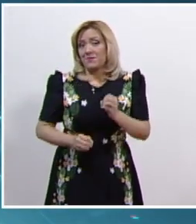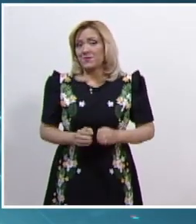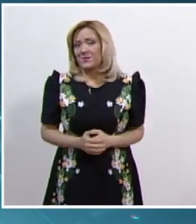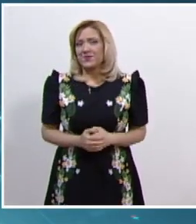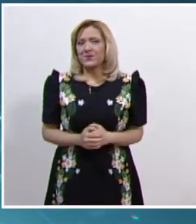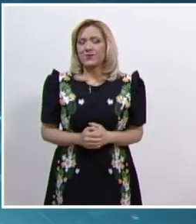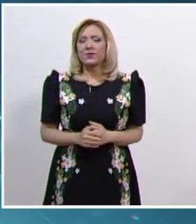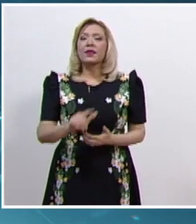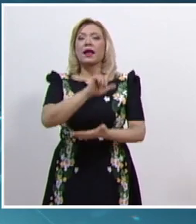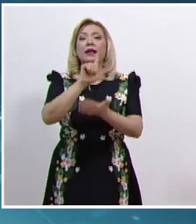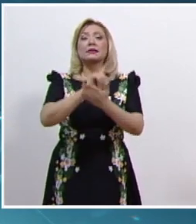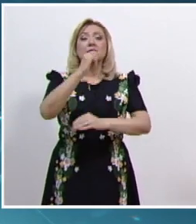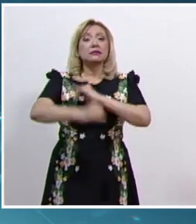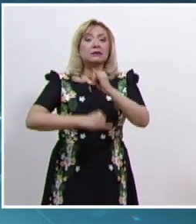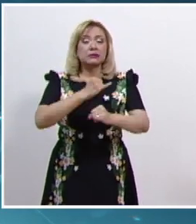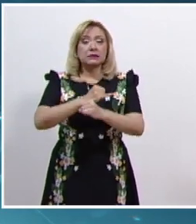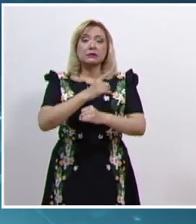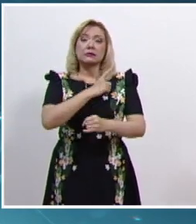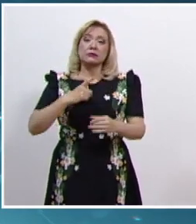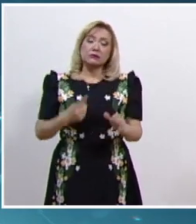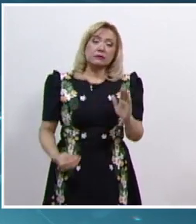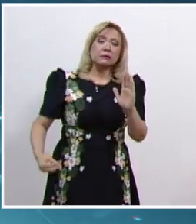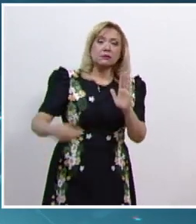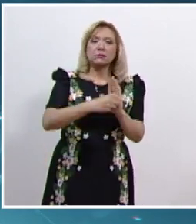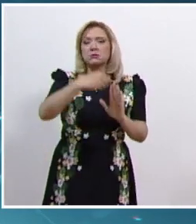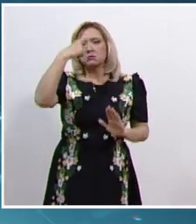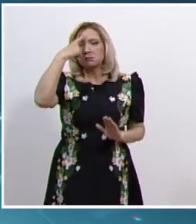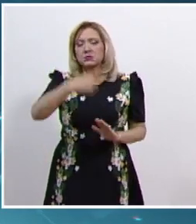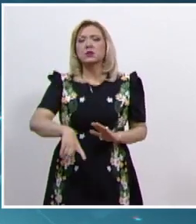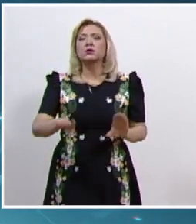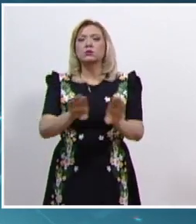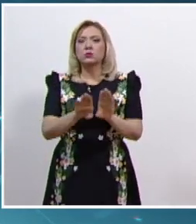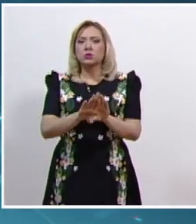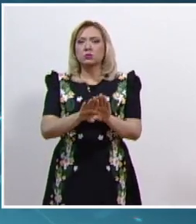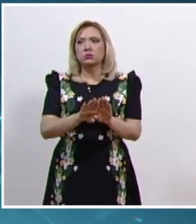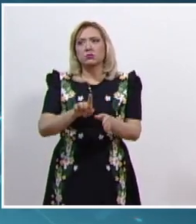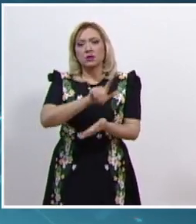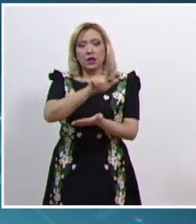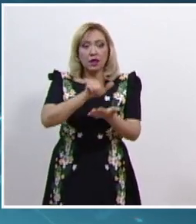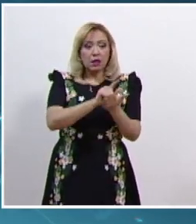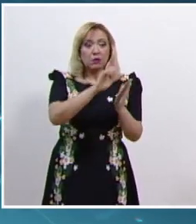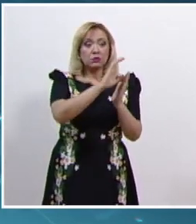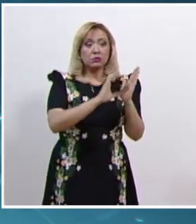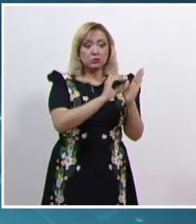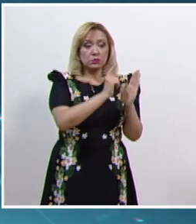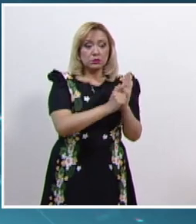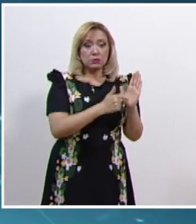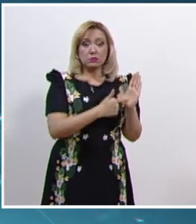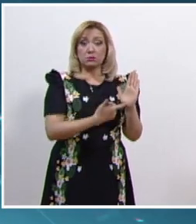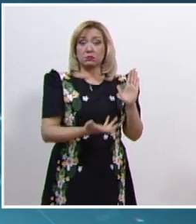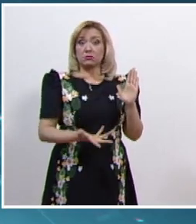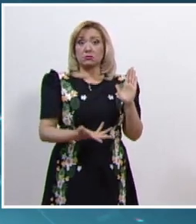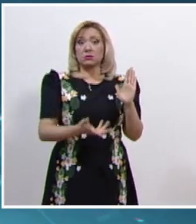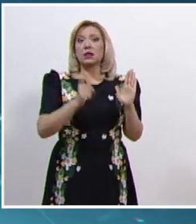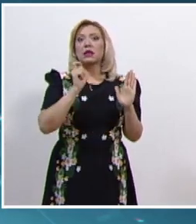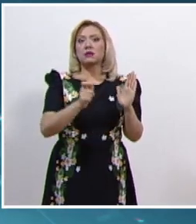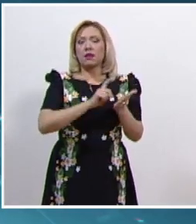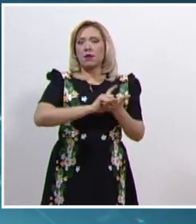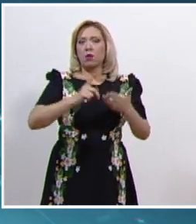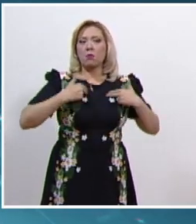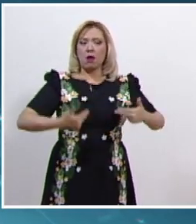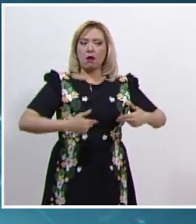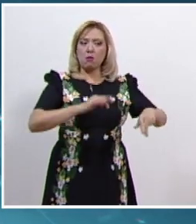Control de convencionalidad ex oficio permitiría inaplicar normas constitucionales regresivas en materia de